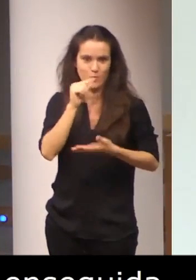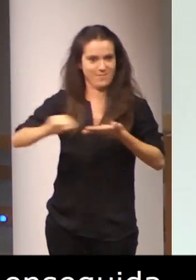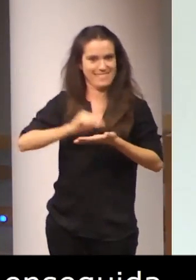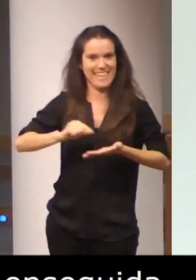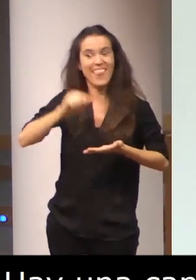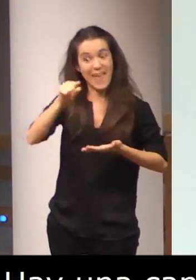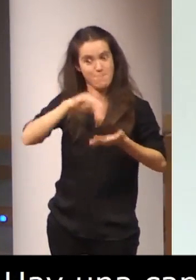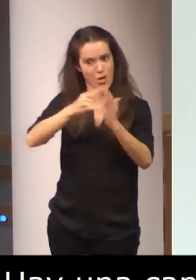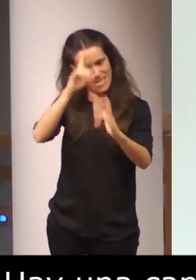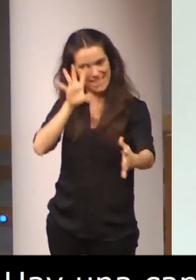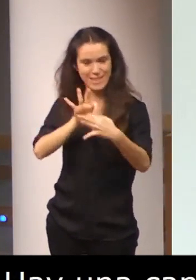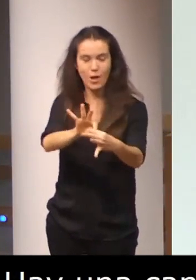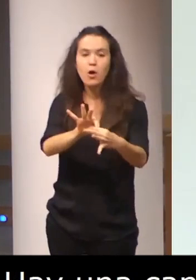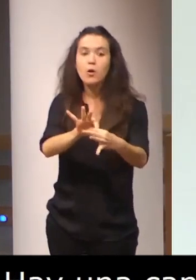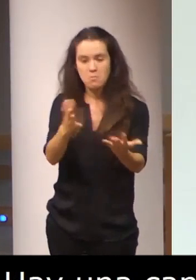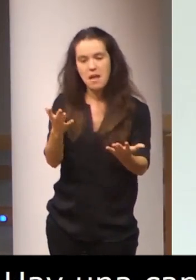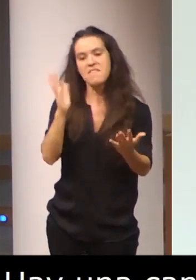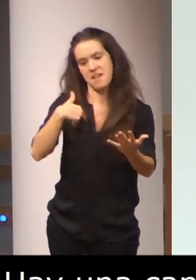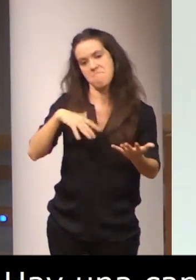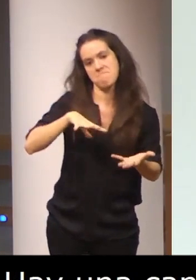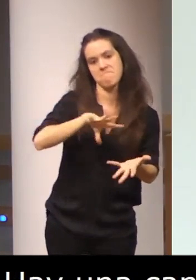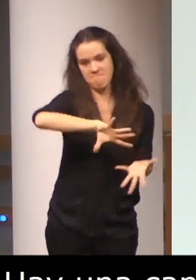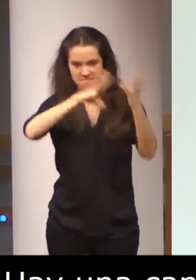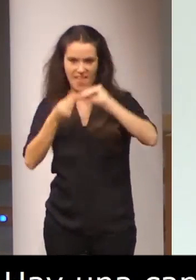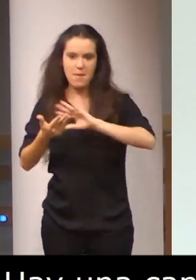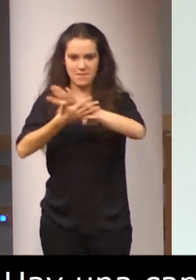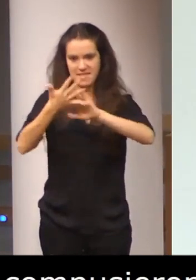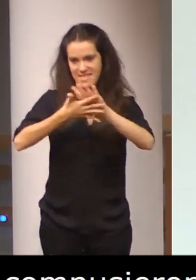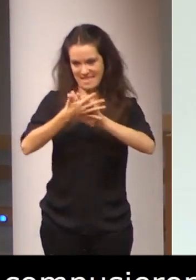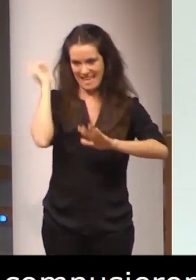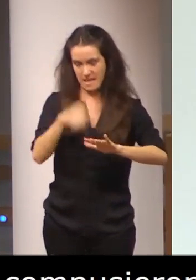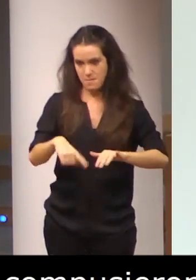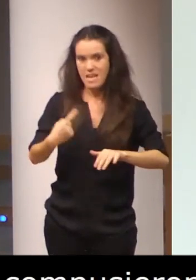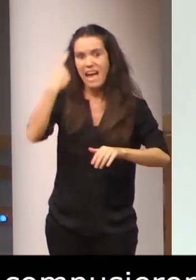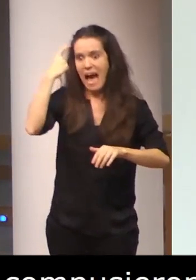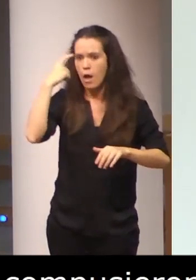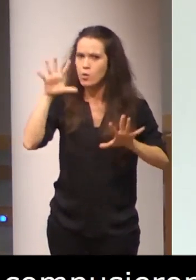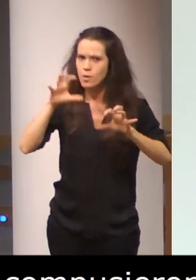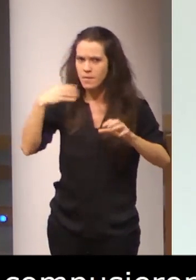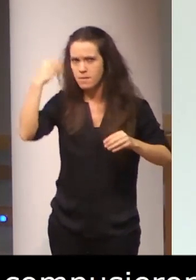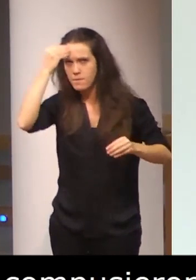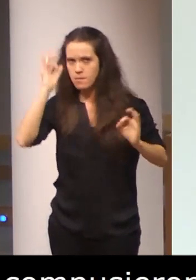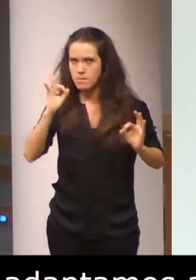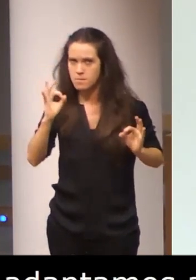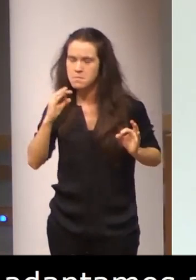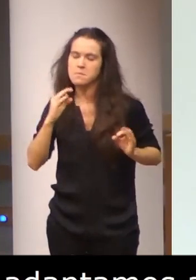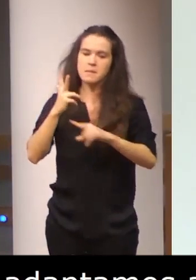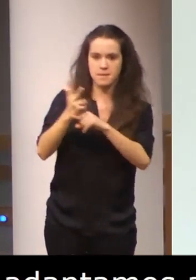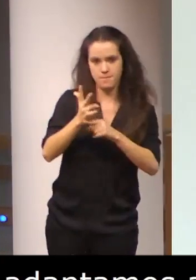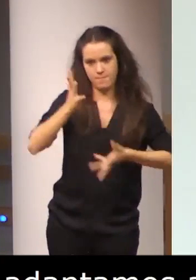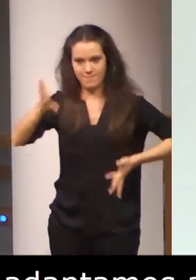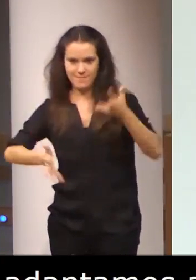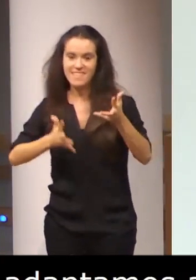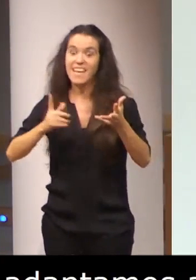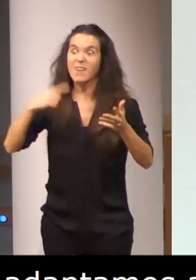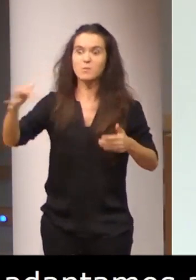y la cual adaptamos a la lengua de signos. Los alumnos se la aprendieron, grabamos un vídeo y además al final nos dieron